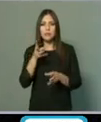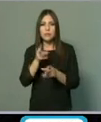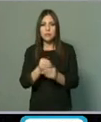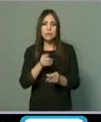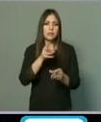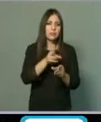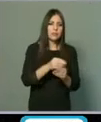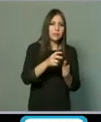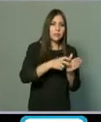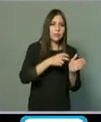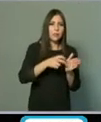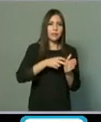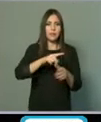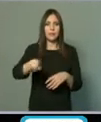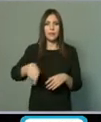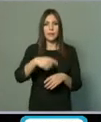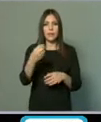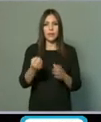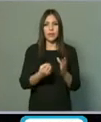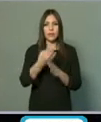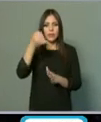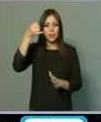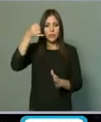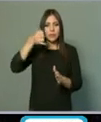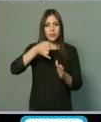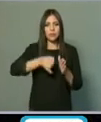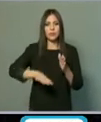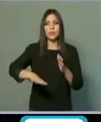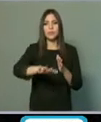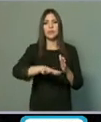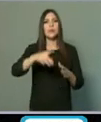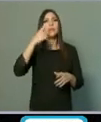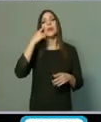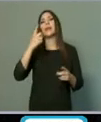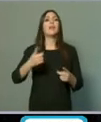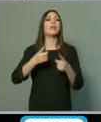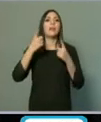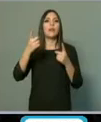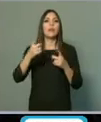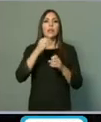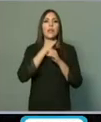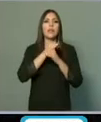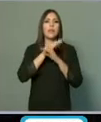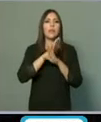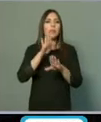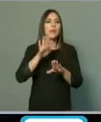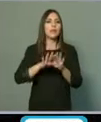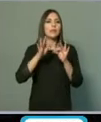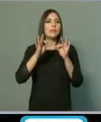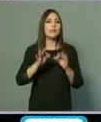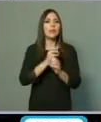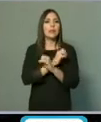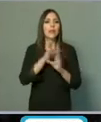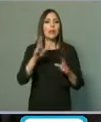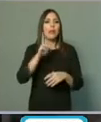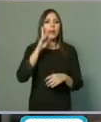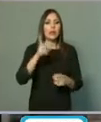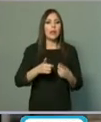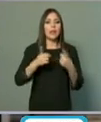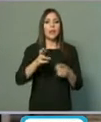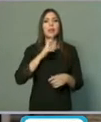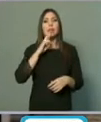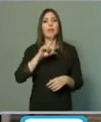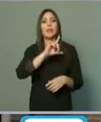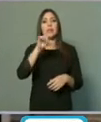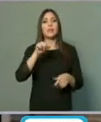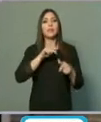de esta cámara, de este sonar, para que mandara datos con mayor precisión, y se arrojaron estos resultados después de que